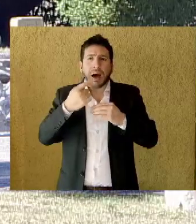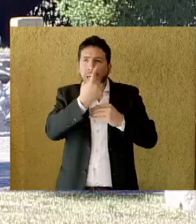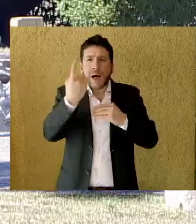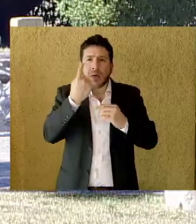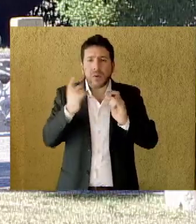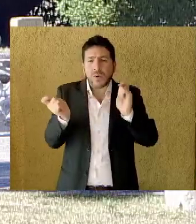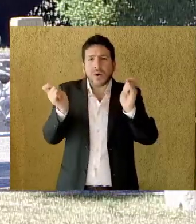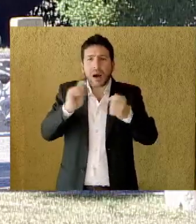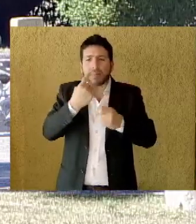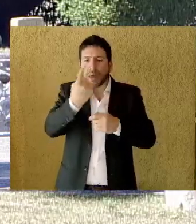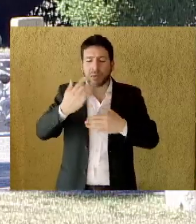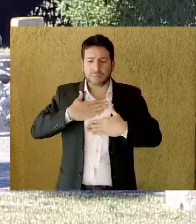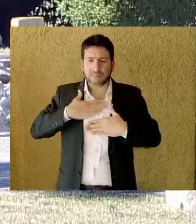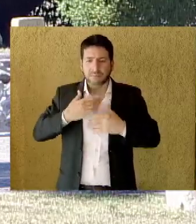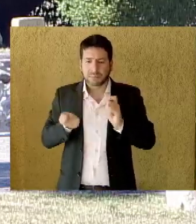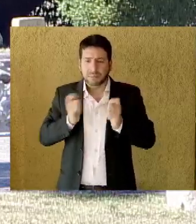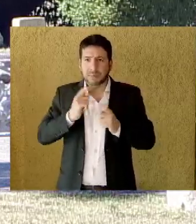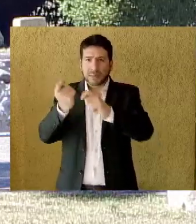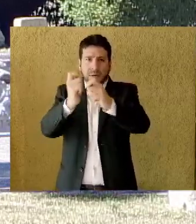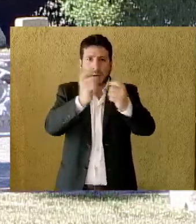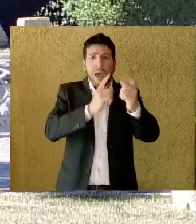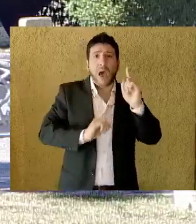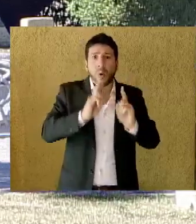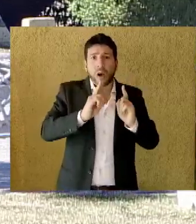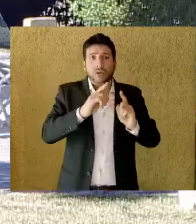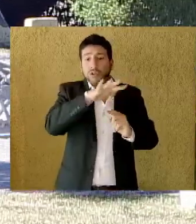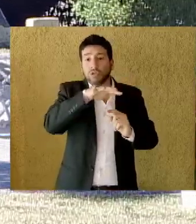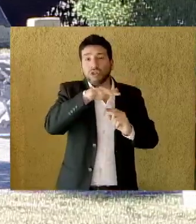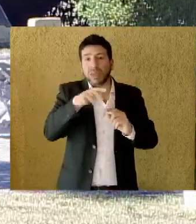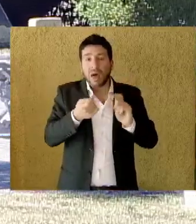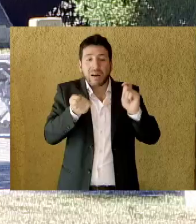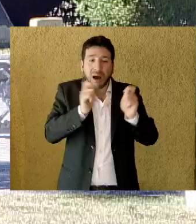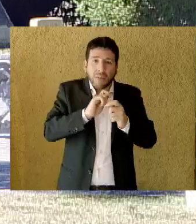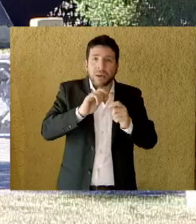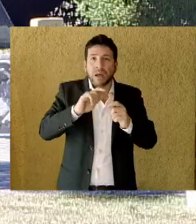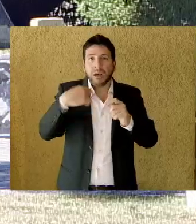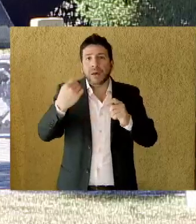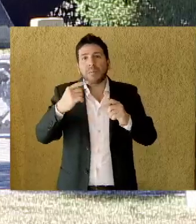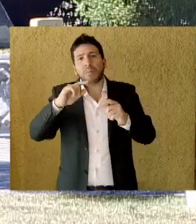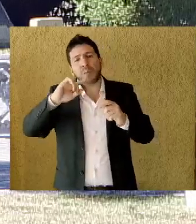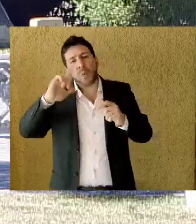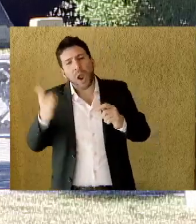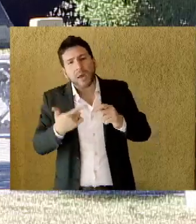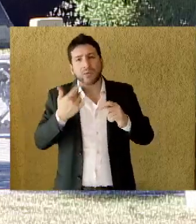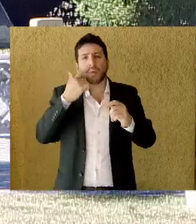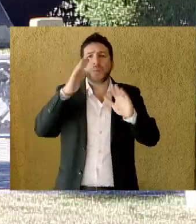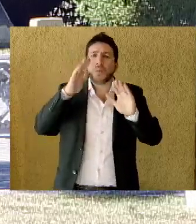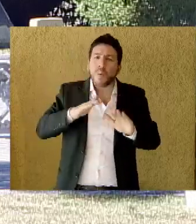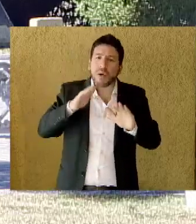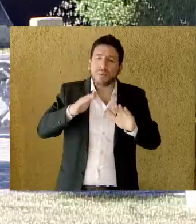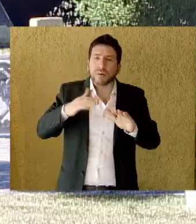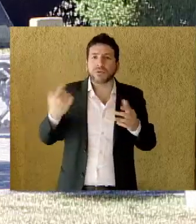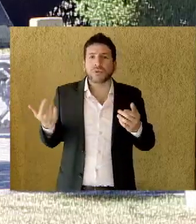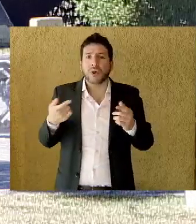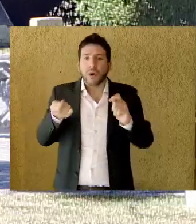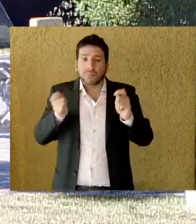hay cosas que quizás se van a demorar más en volver a la normalidad o a esta nueva normalidad, como se lo denomina. Hay cosas que